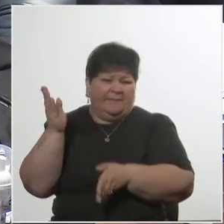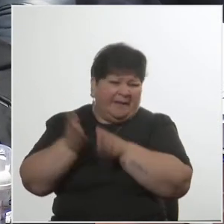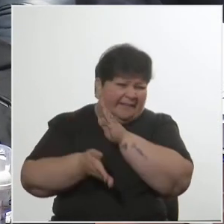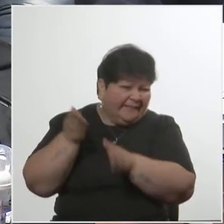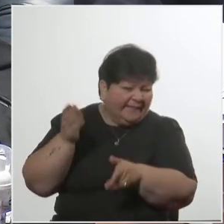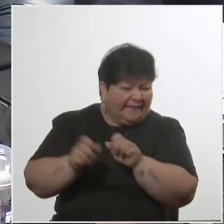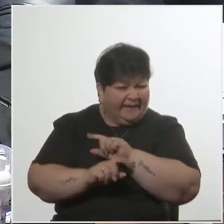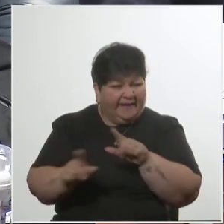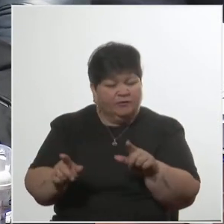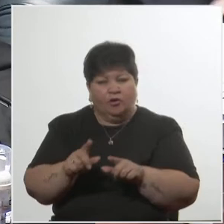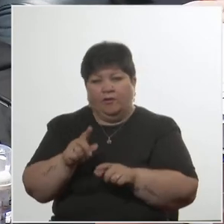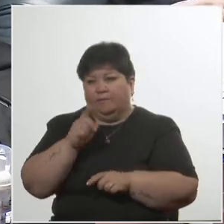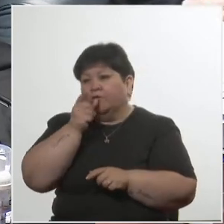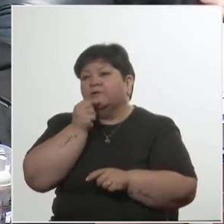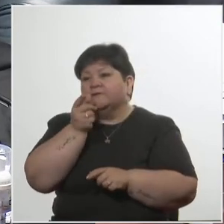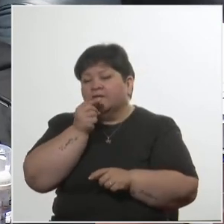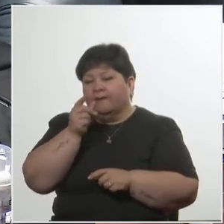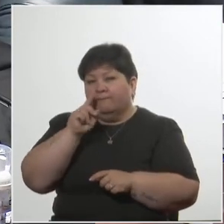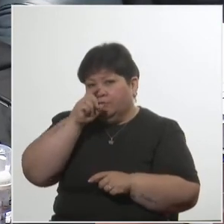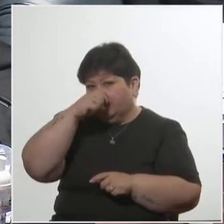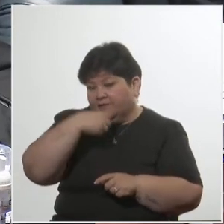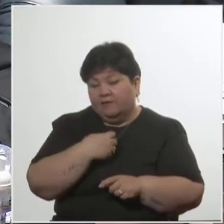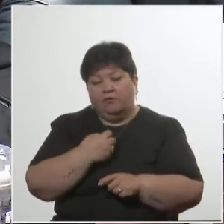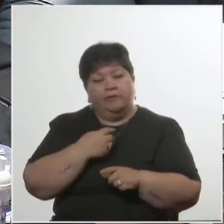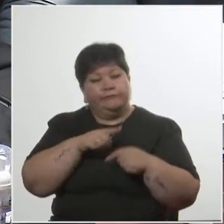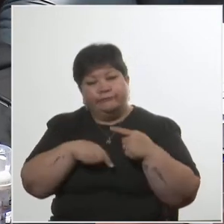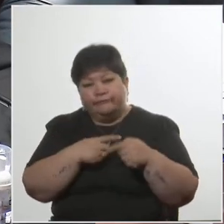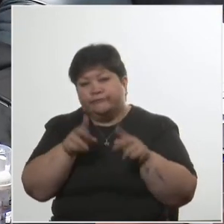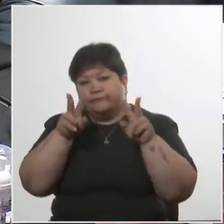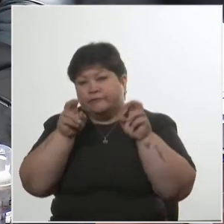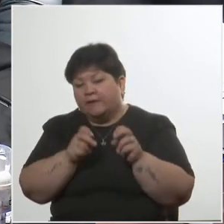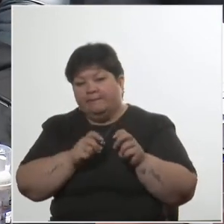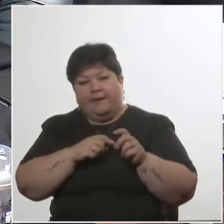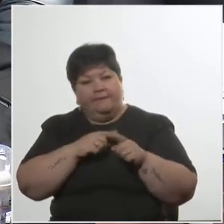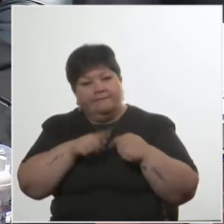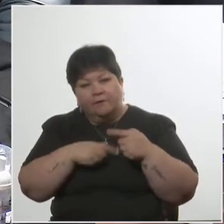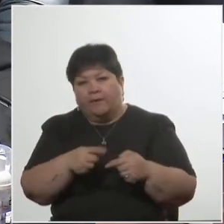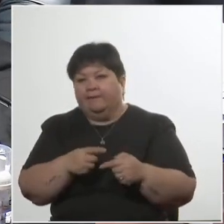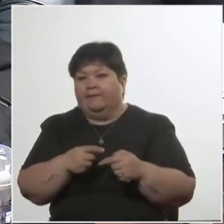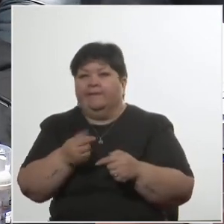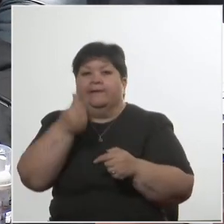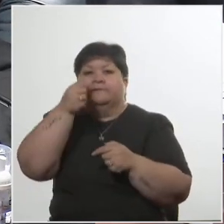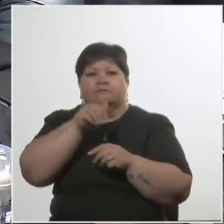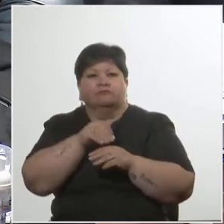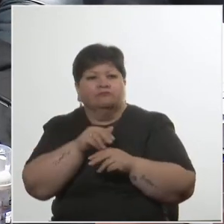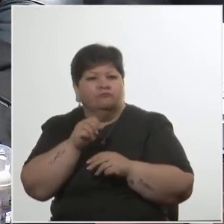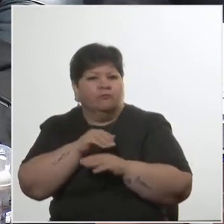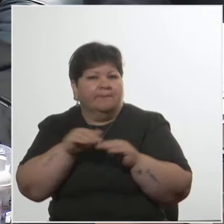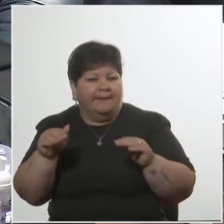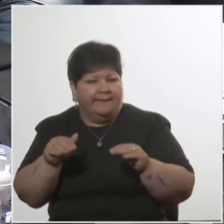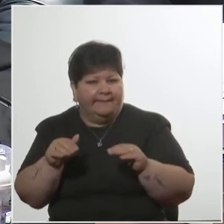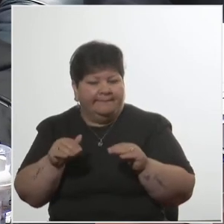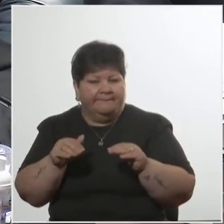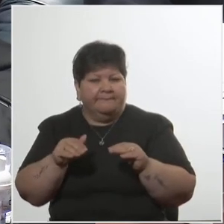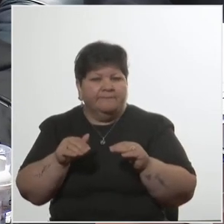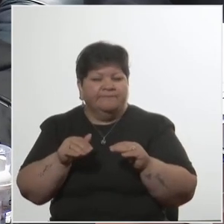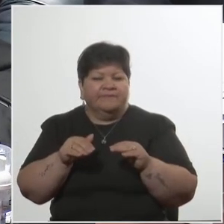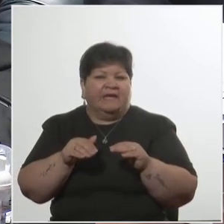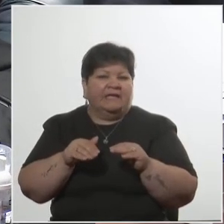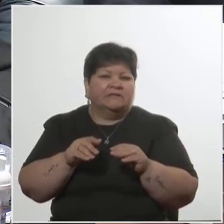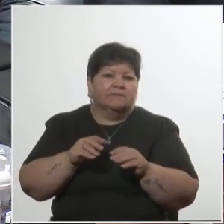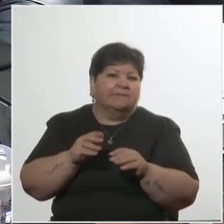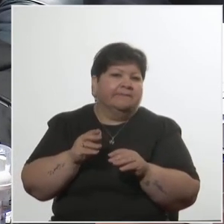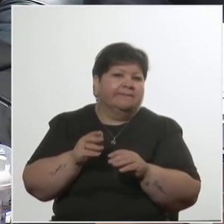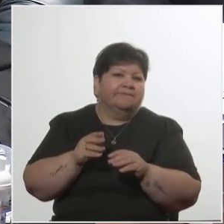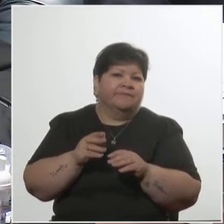de Montevideo es un hecho habitual y se ha convertido en un sistema frecuente casi normal que el sistema va desde el simple maltrato de